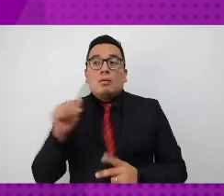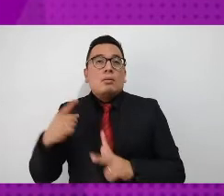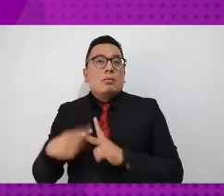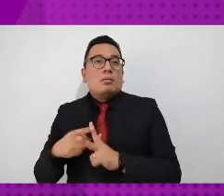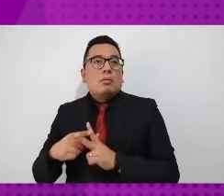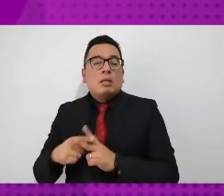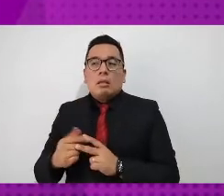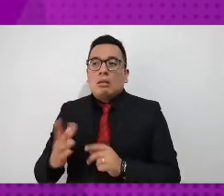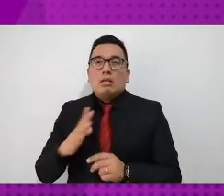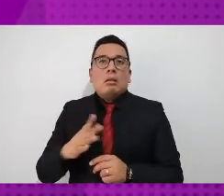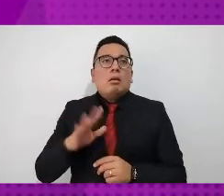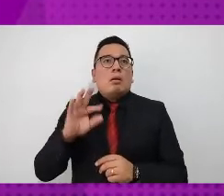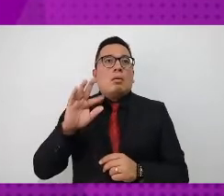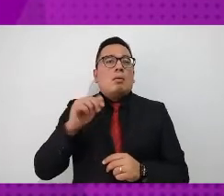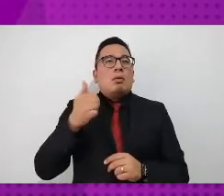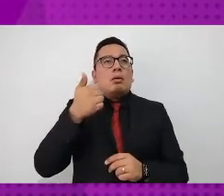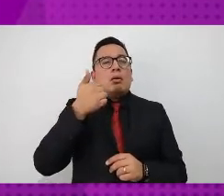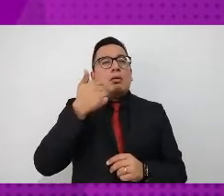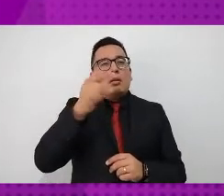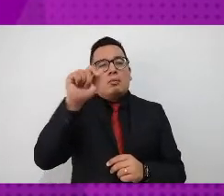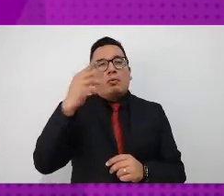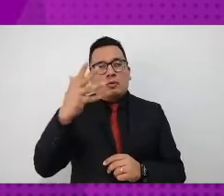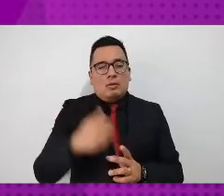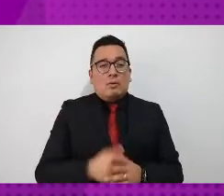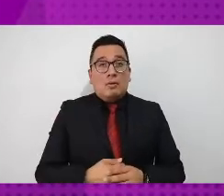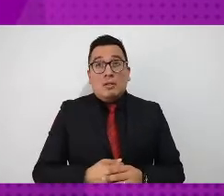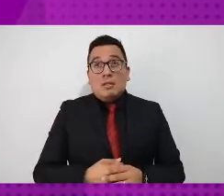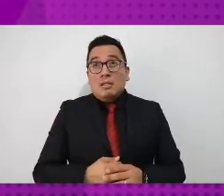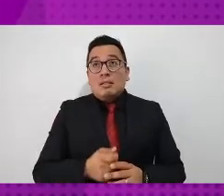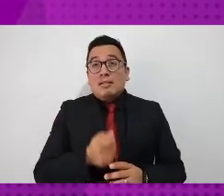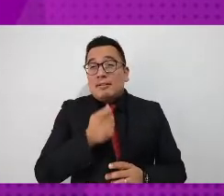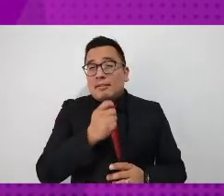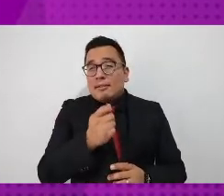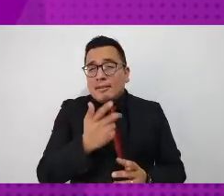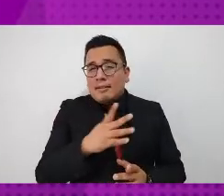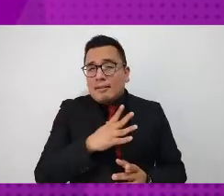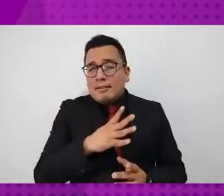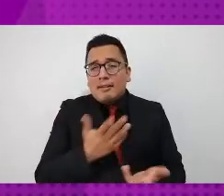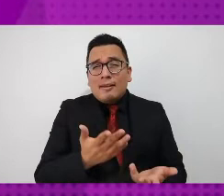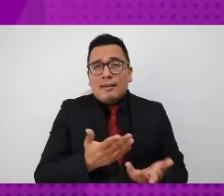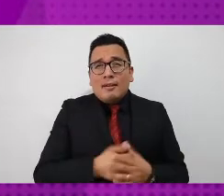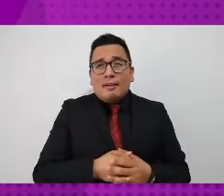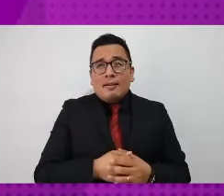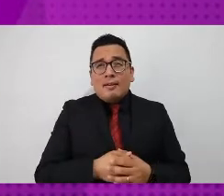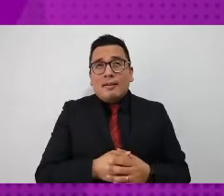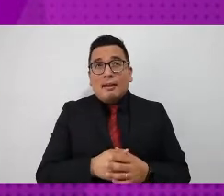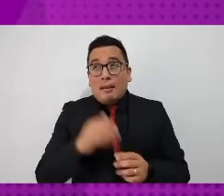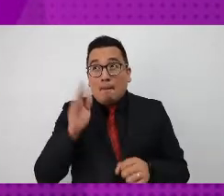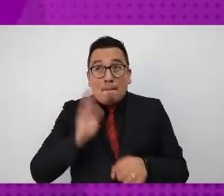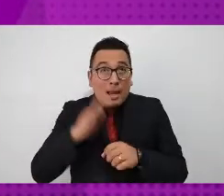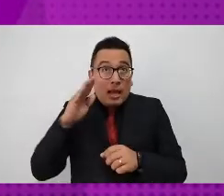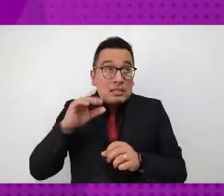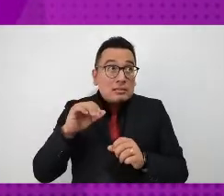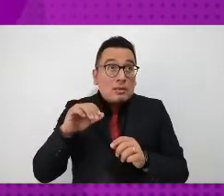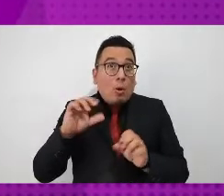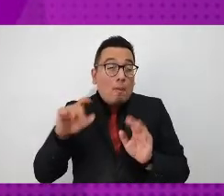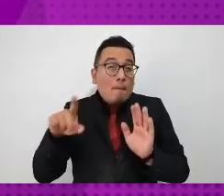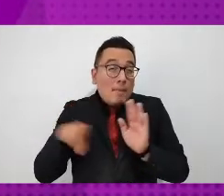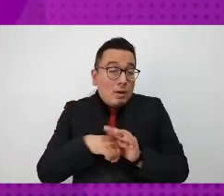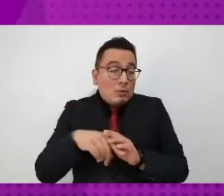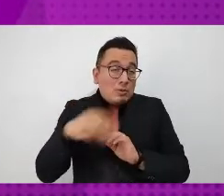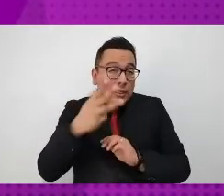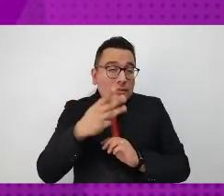cómputos nos arrojó el 47.5 es decir no hubo ni siquiera de más menos tres de diferencia